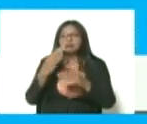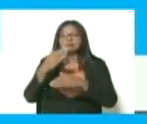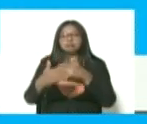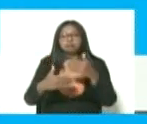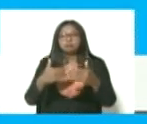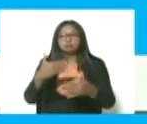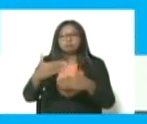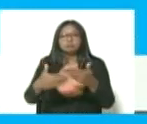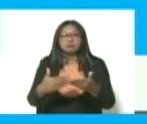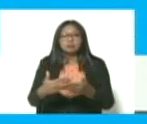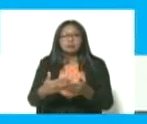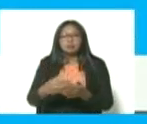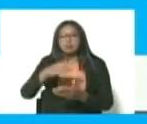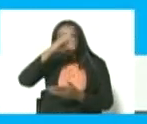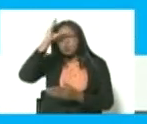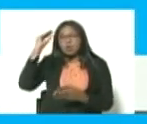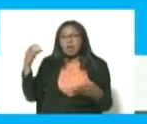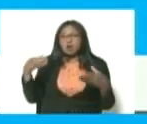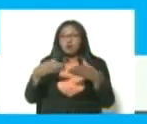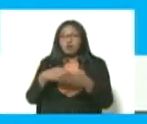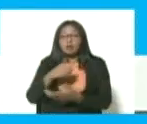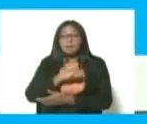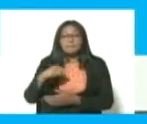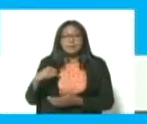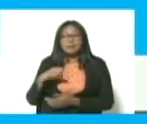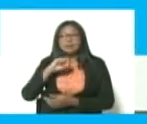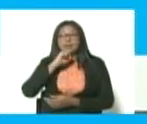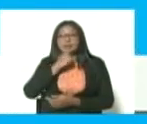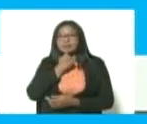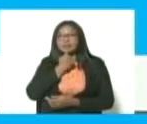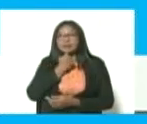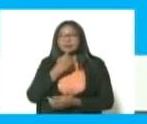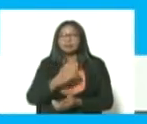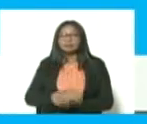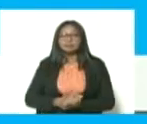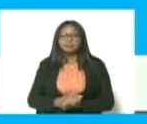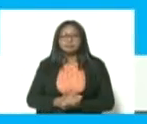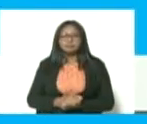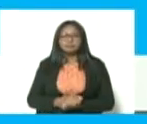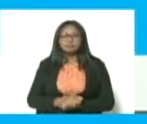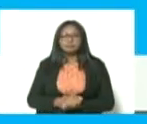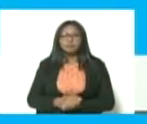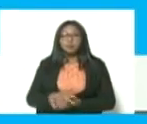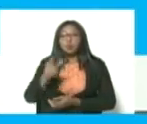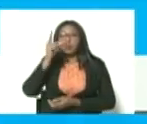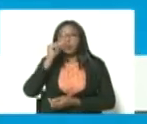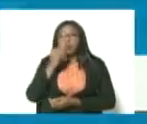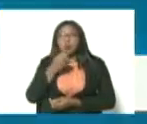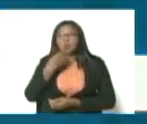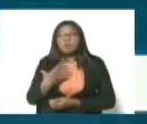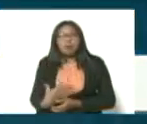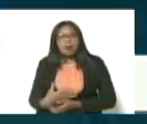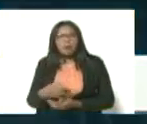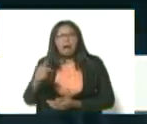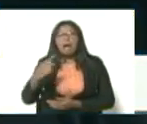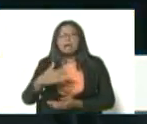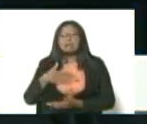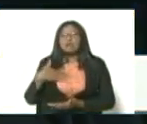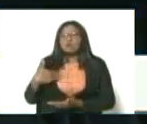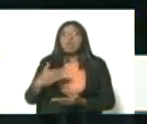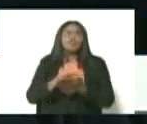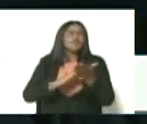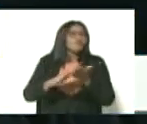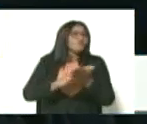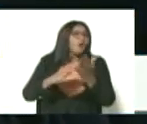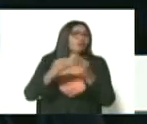Trump que nos presentaban en las reuniones privadas y secretas era el Trump bonachón, que quería resolver los problemas